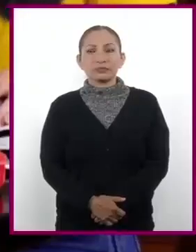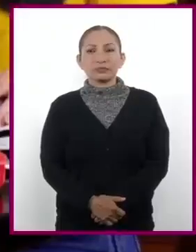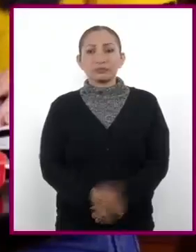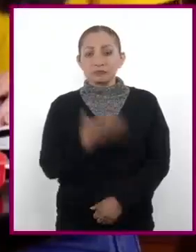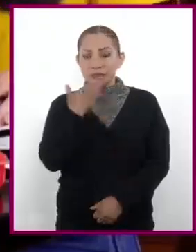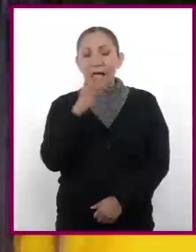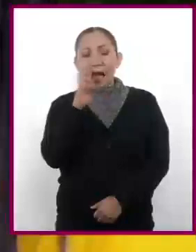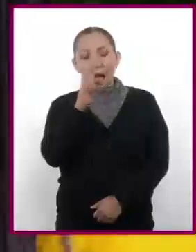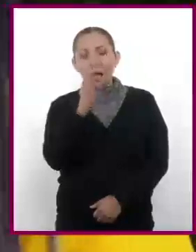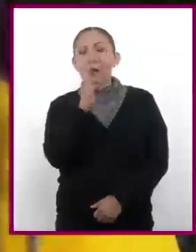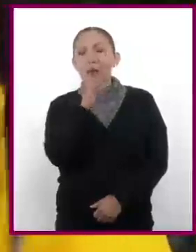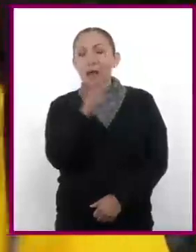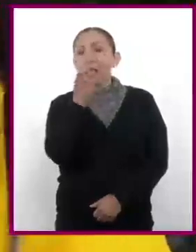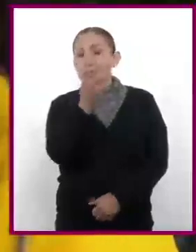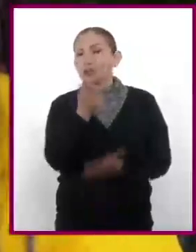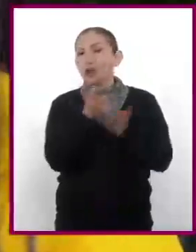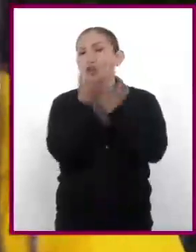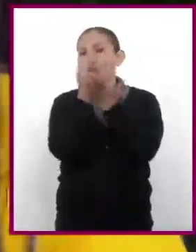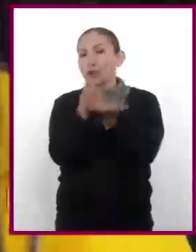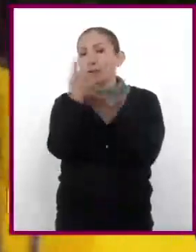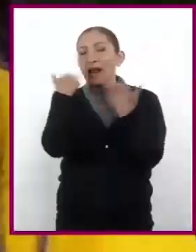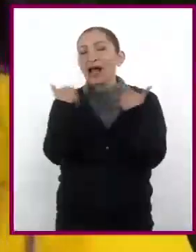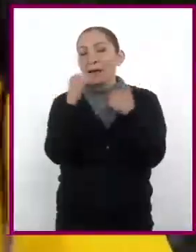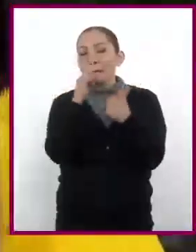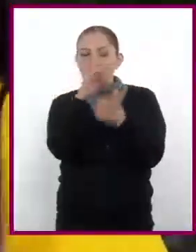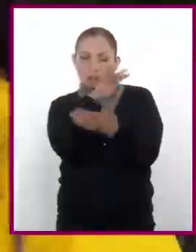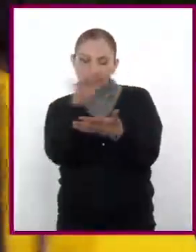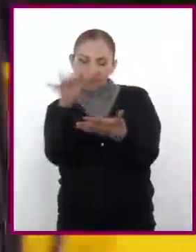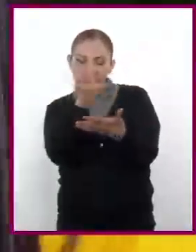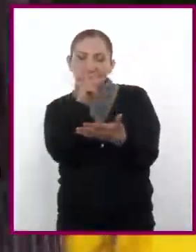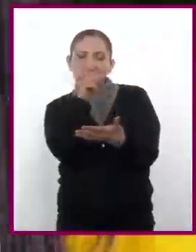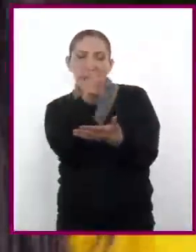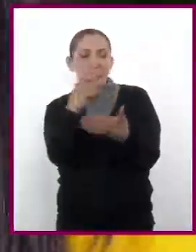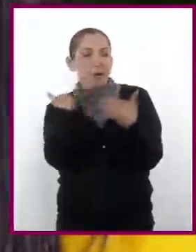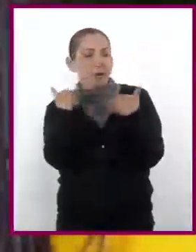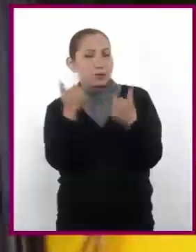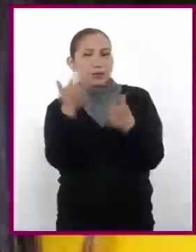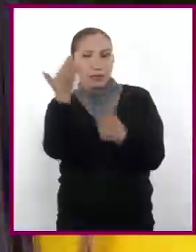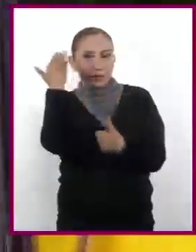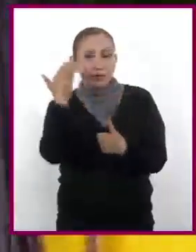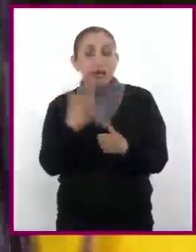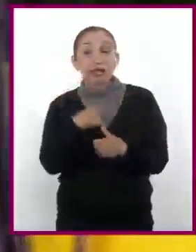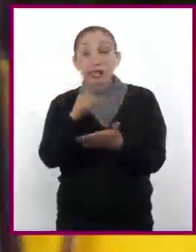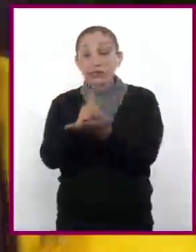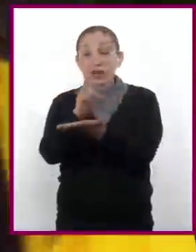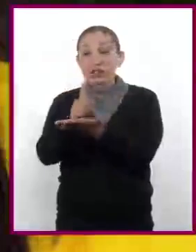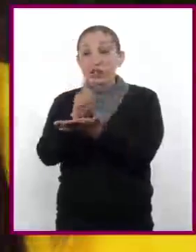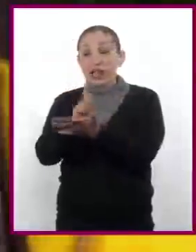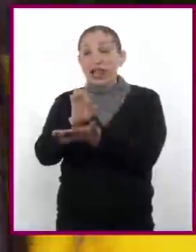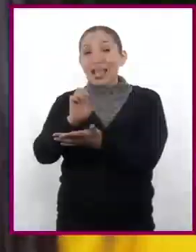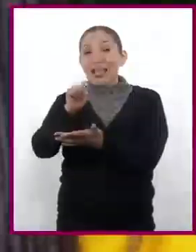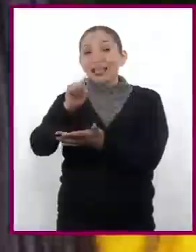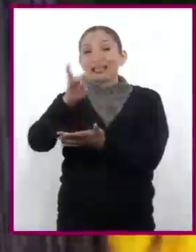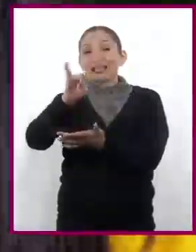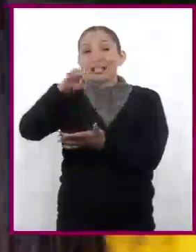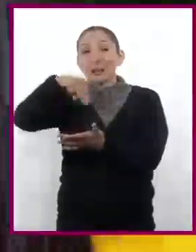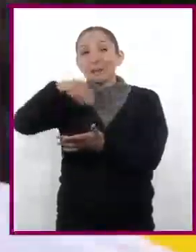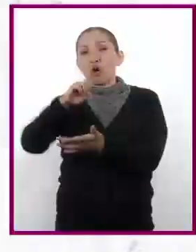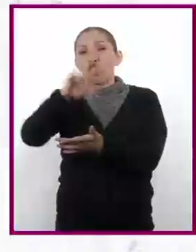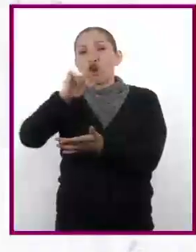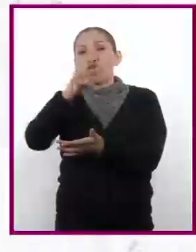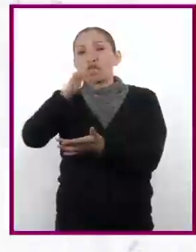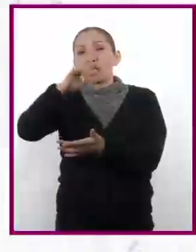Quedó mucho mejor. Esto te puede ayudar a comprender mejor las palabras que no entendías. En el diccionario etimológico dice que